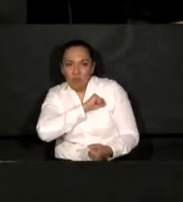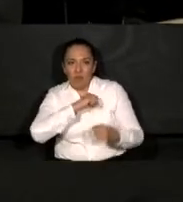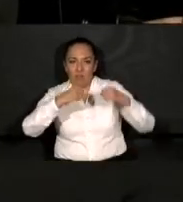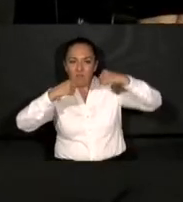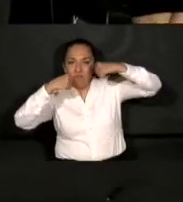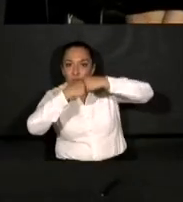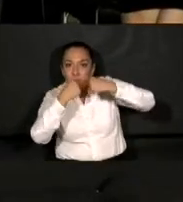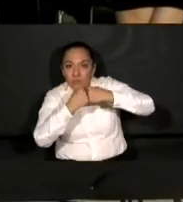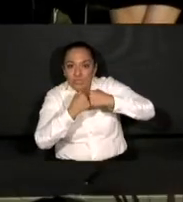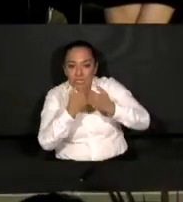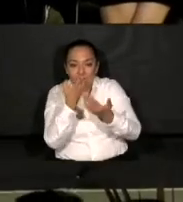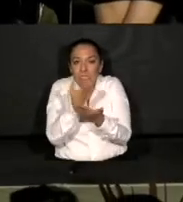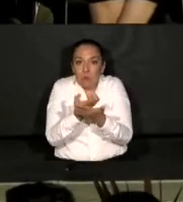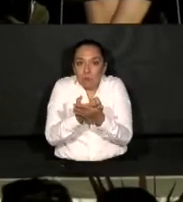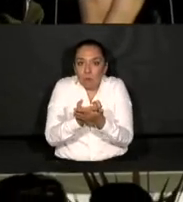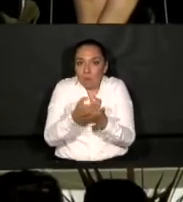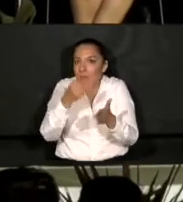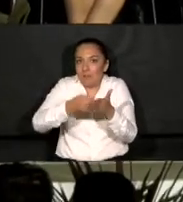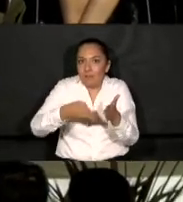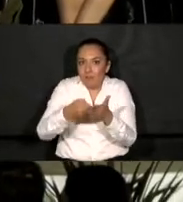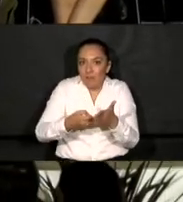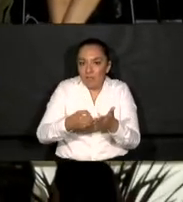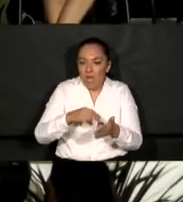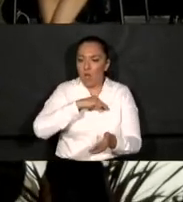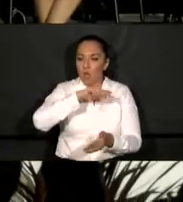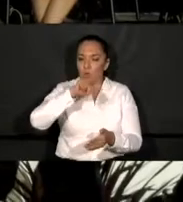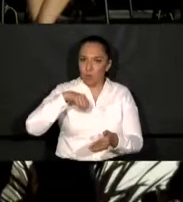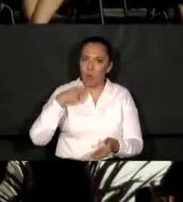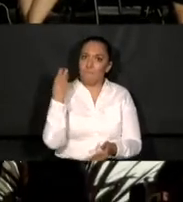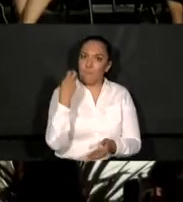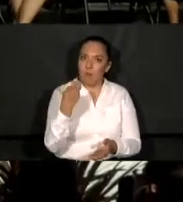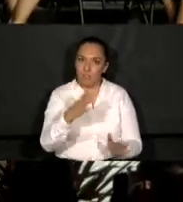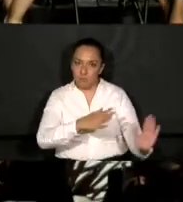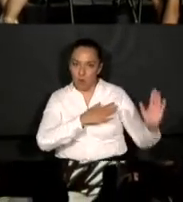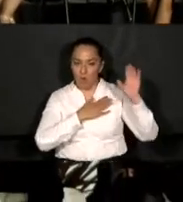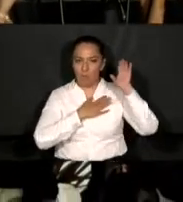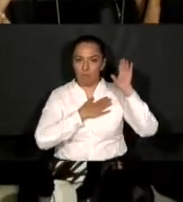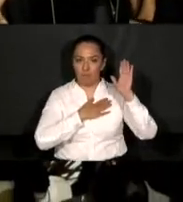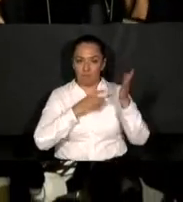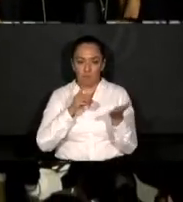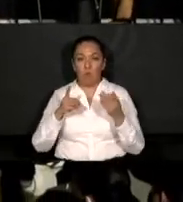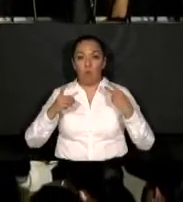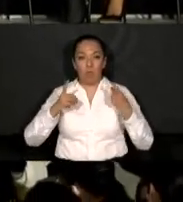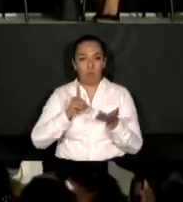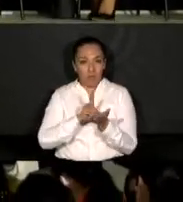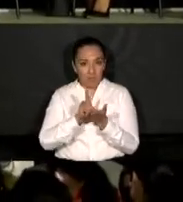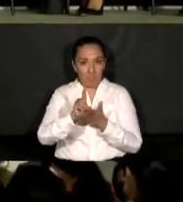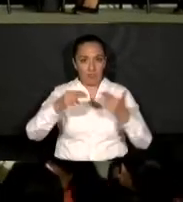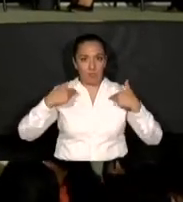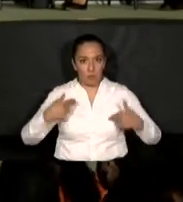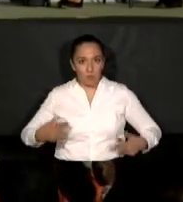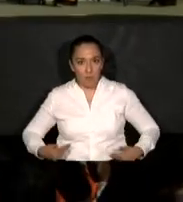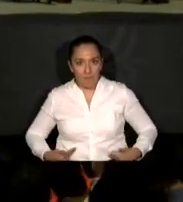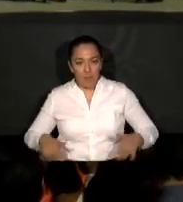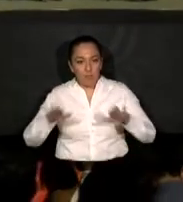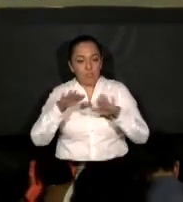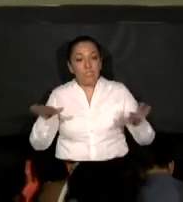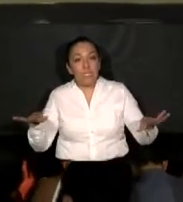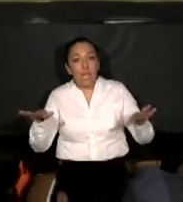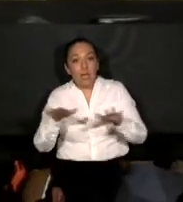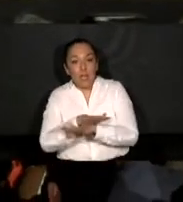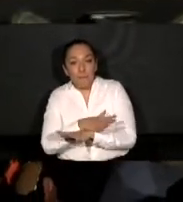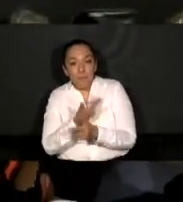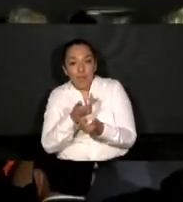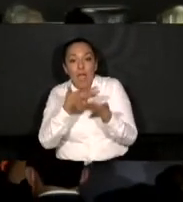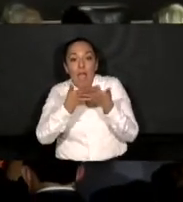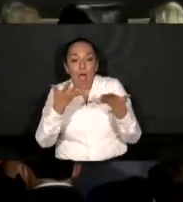la Secretaría de Relaciones Exteriores y con la Subsecretaría de Derechos Humanos Federal para renovar los albergues para